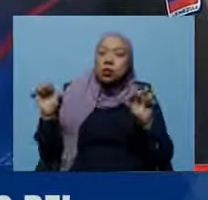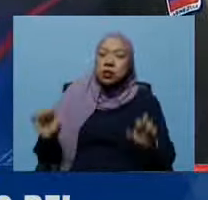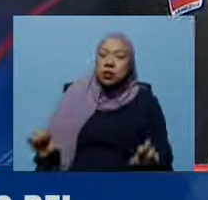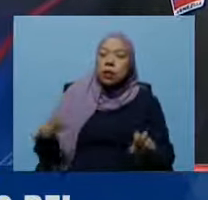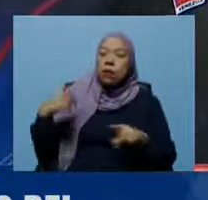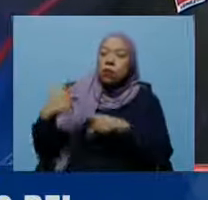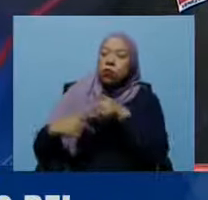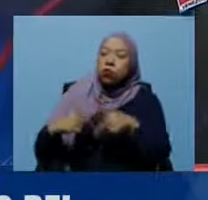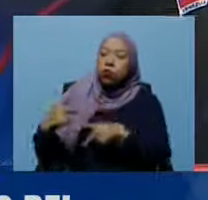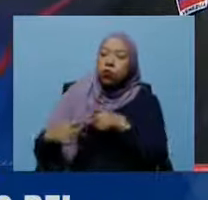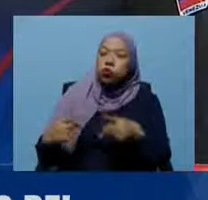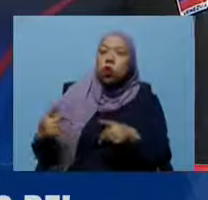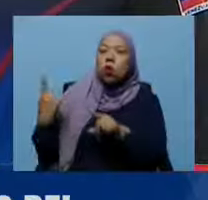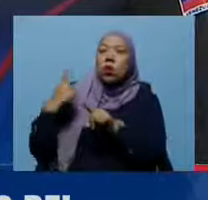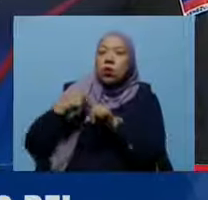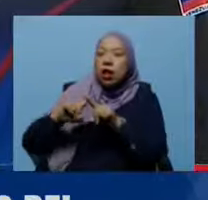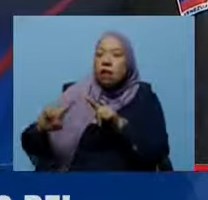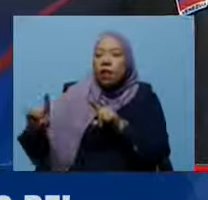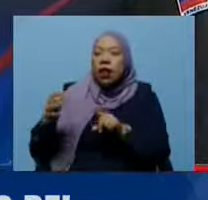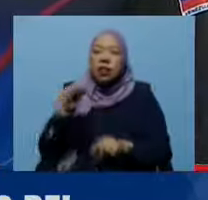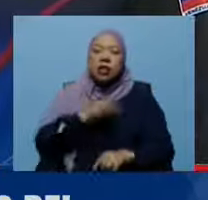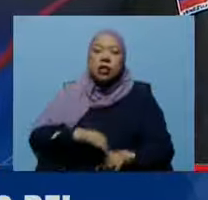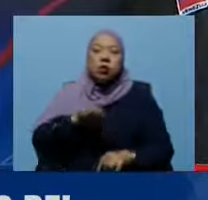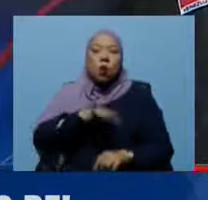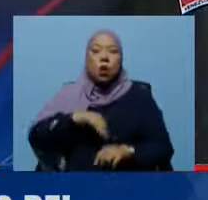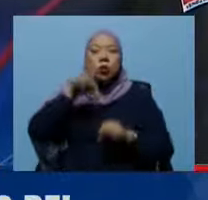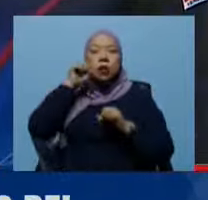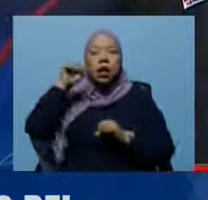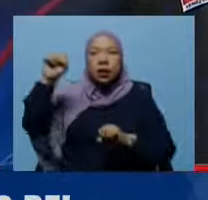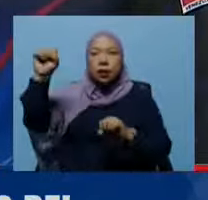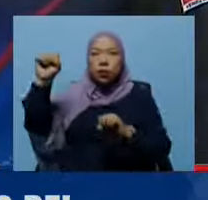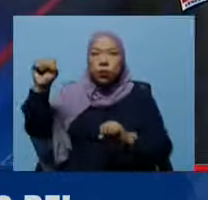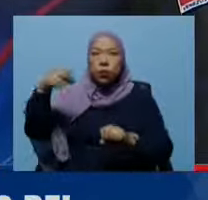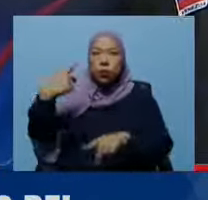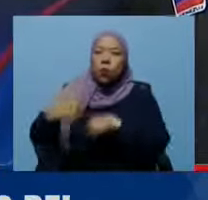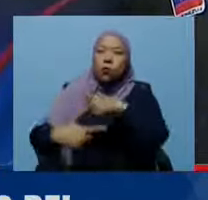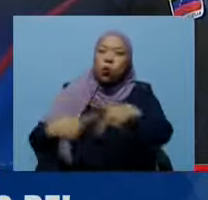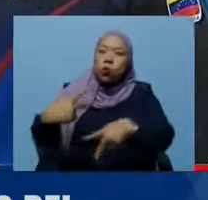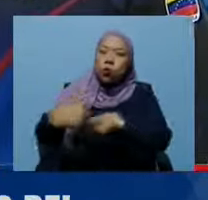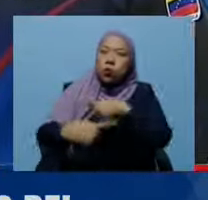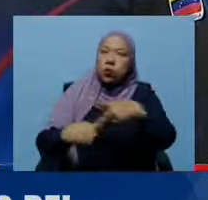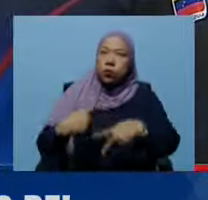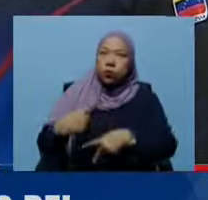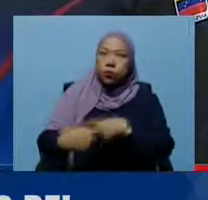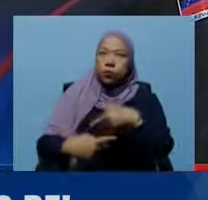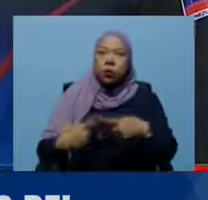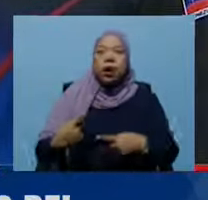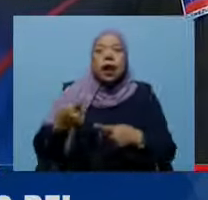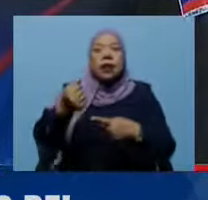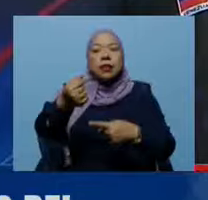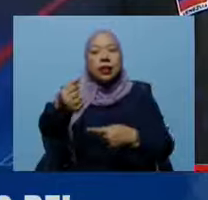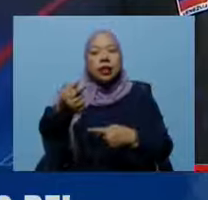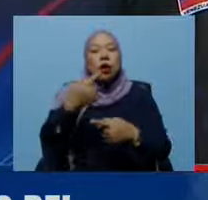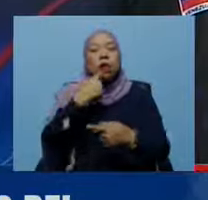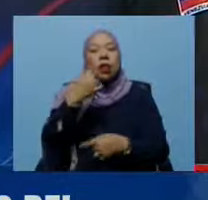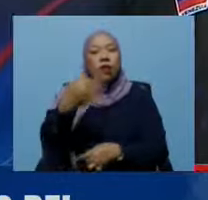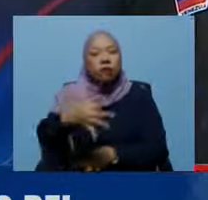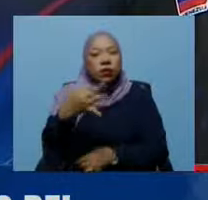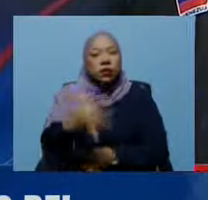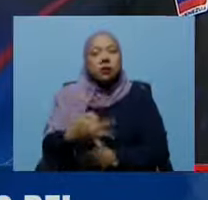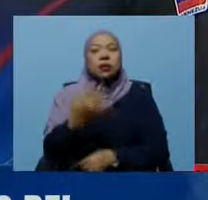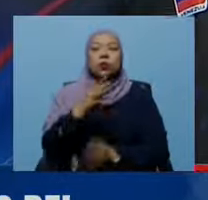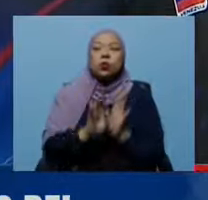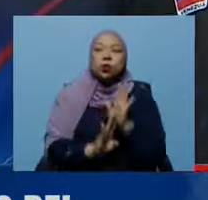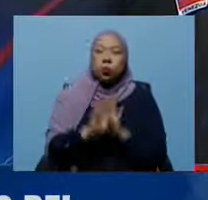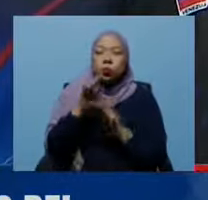productivo, el modelo del socialismo productivo, para una economía real que